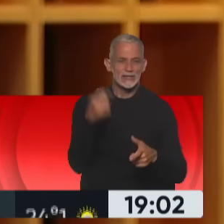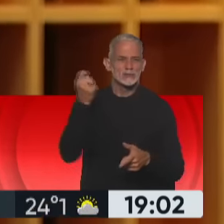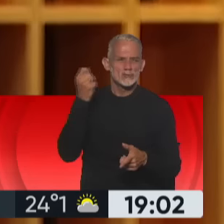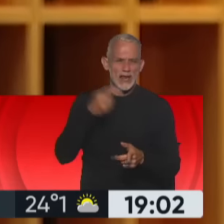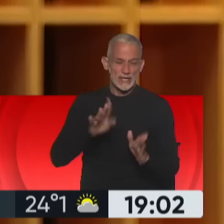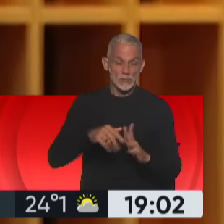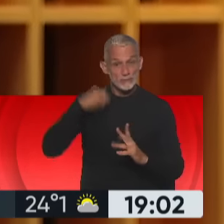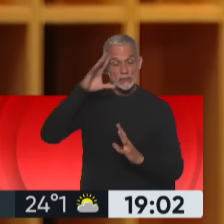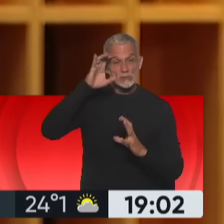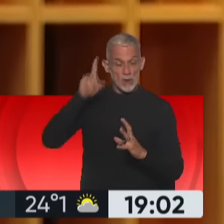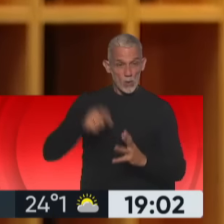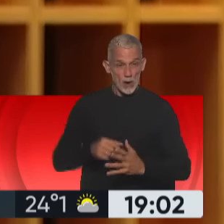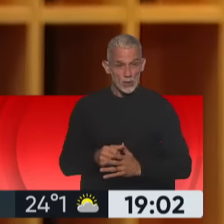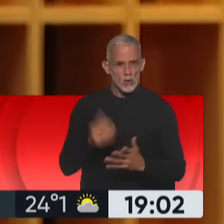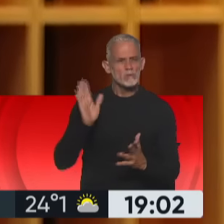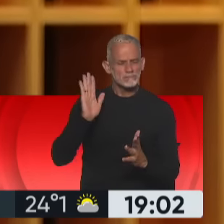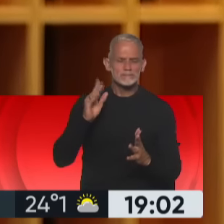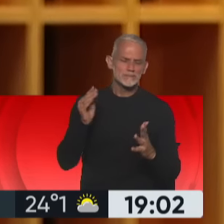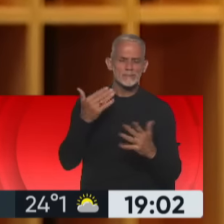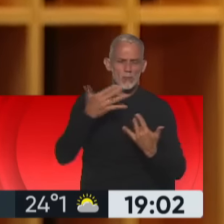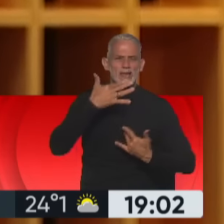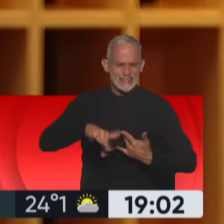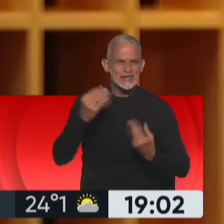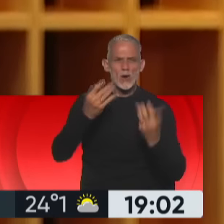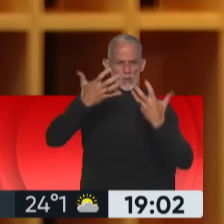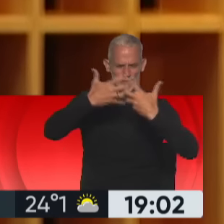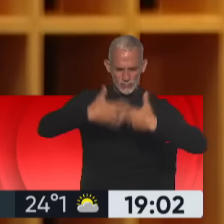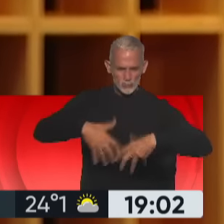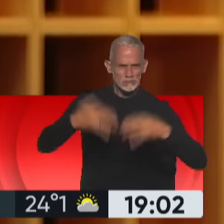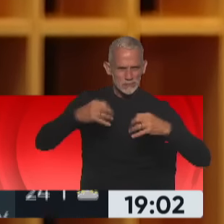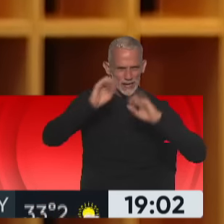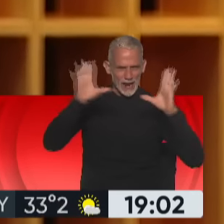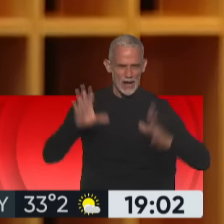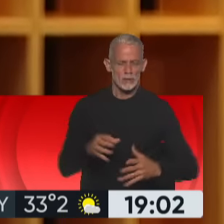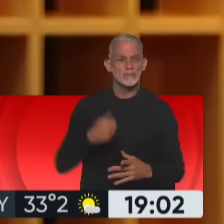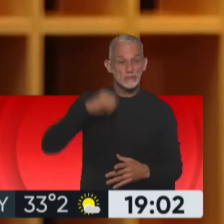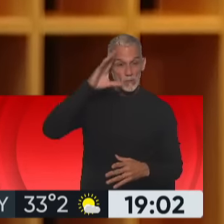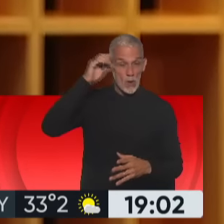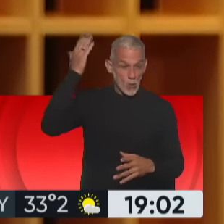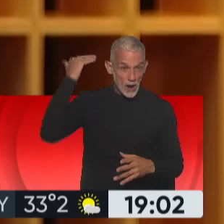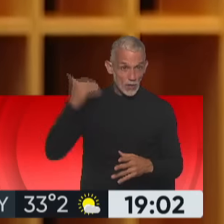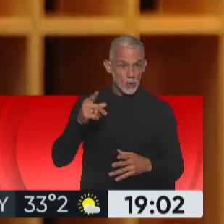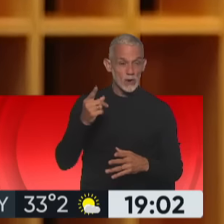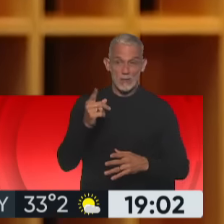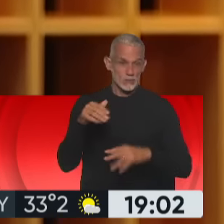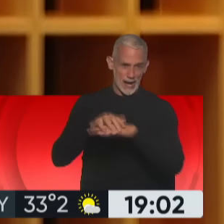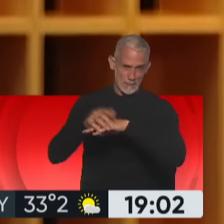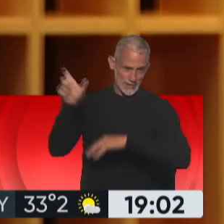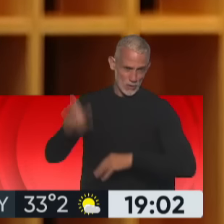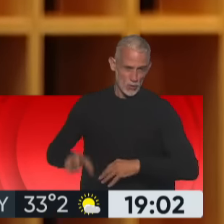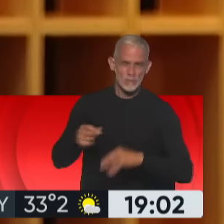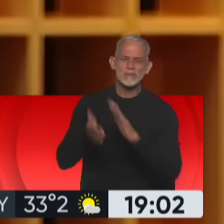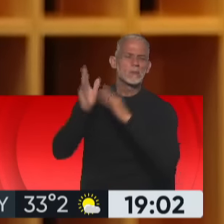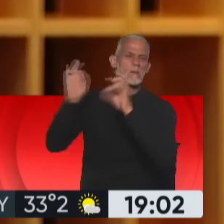acuerdo, para entender cómo funciona esto, me acuerdo que una vez un amigo mío había ido